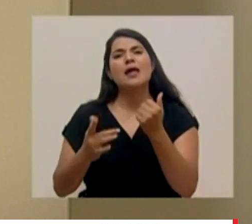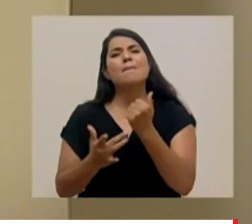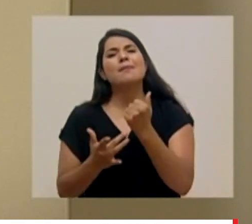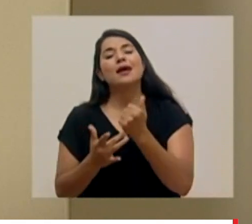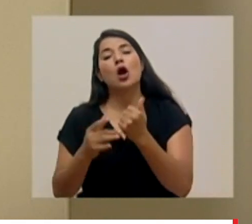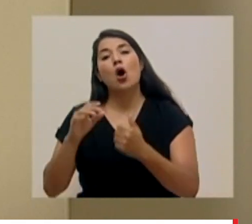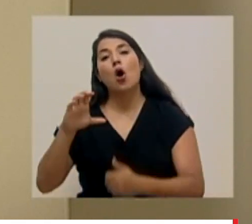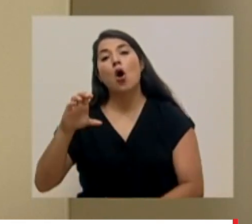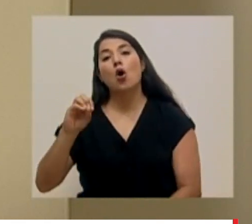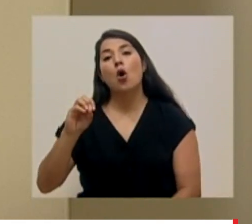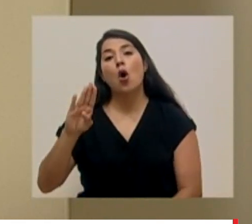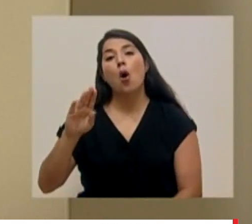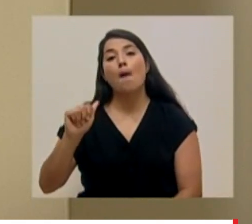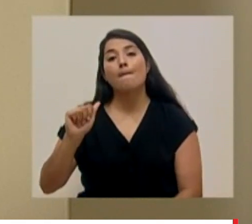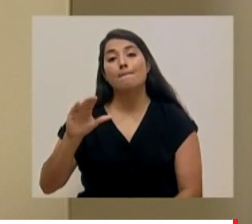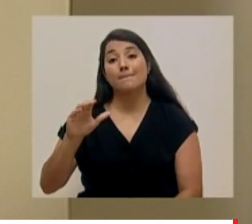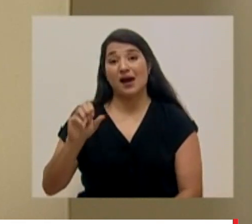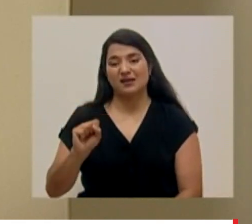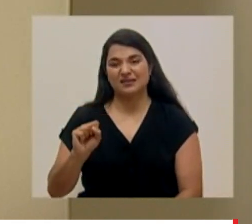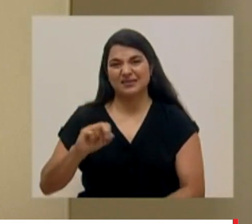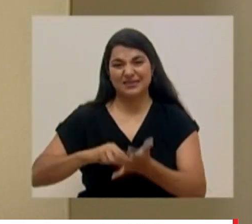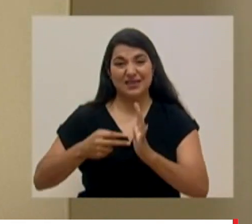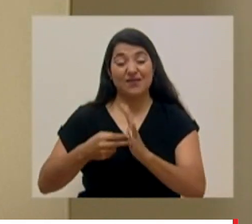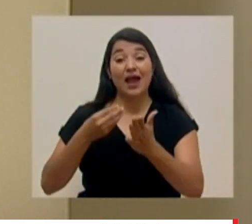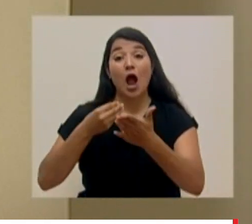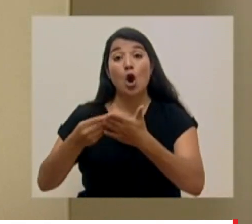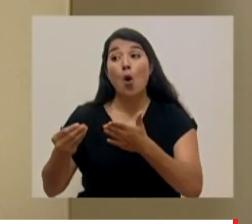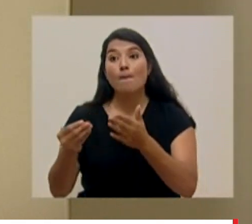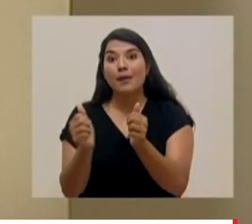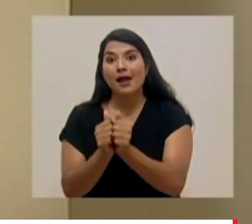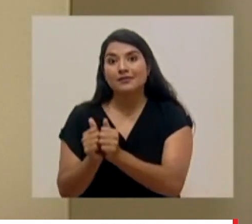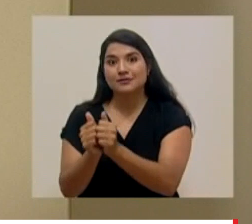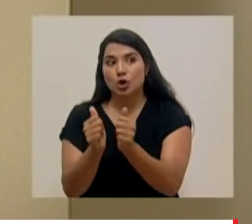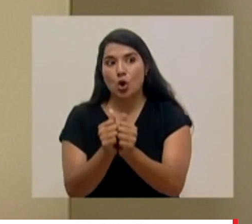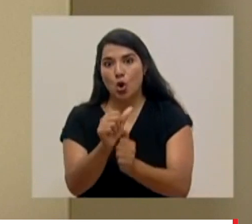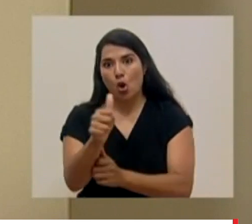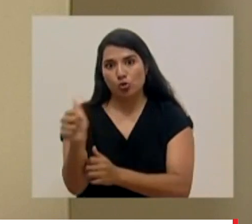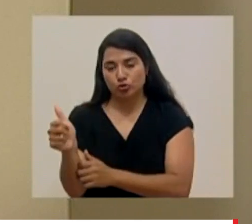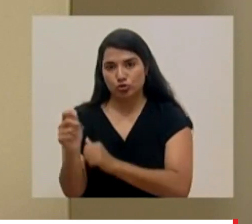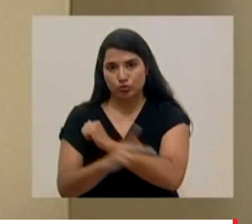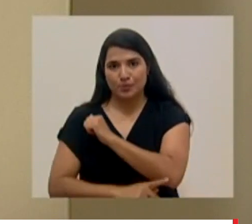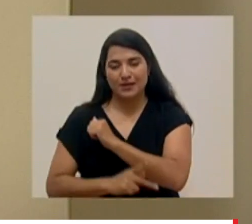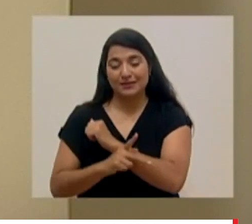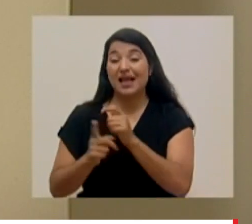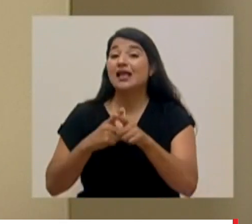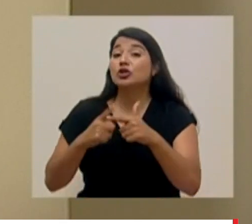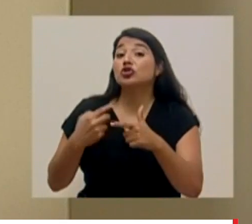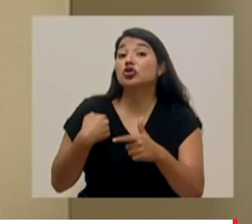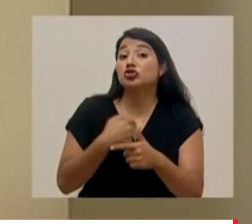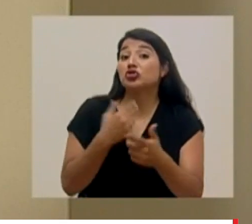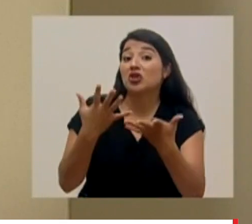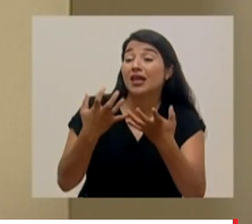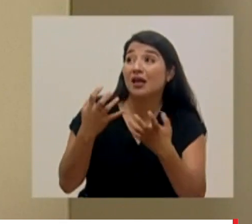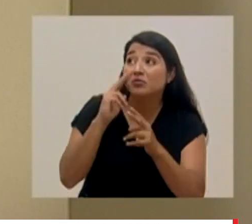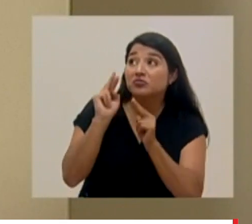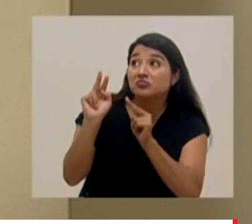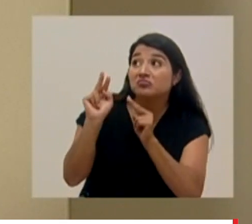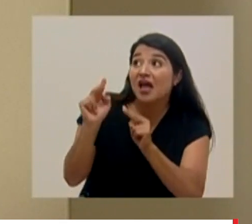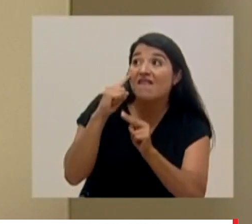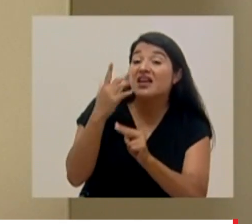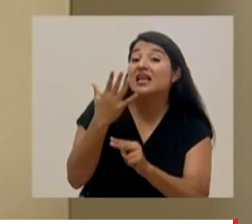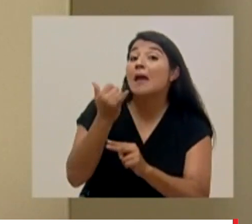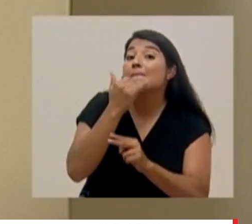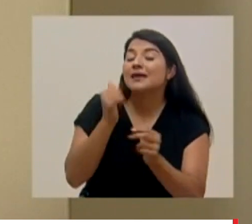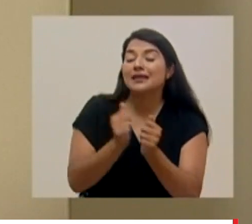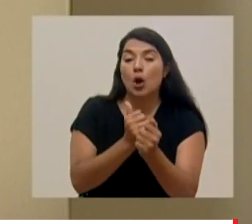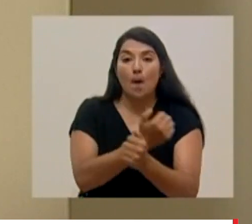mecanismo de compra conjunta. Así que esto pues seguiremos revisando qué es lo que está pasando con esta vacuna, pero indicar que nosotros hemos